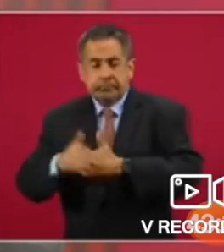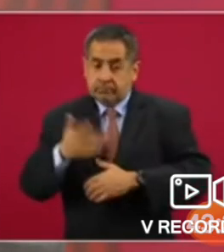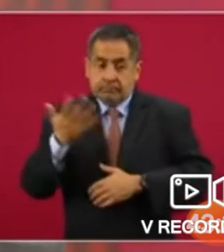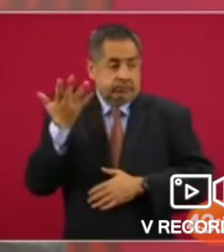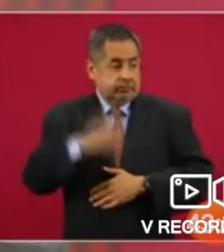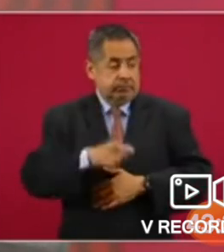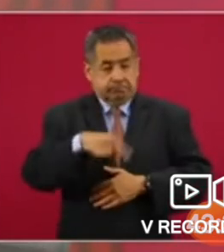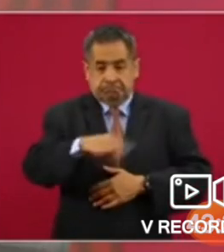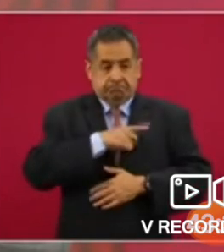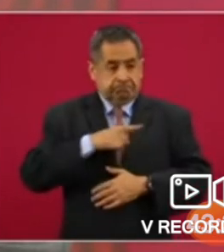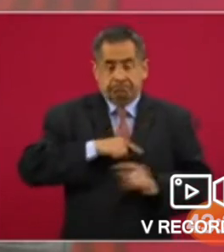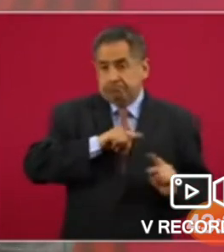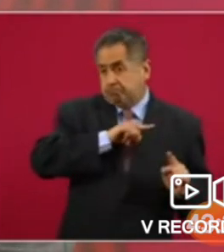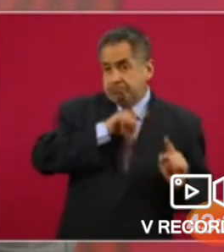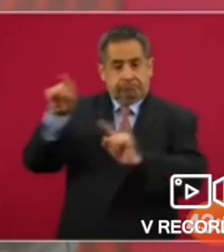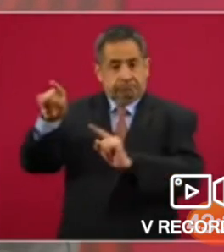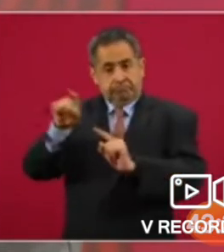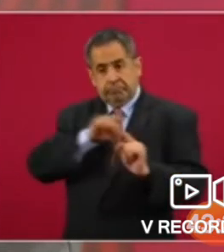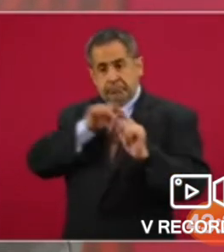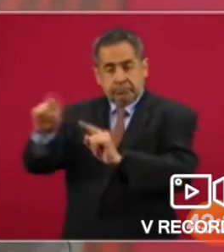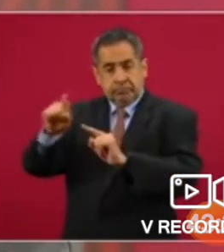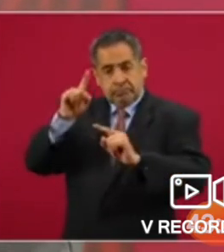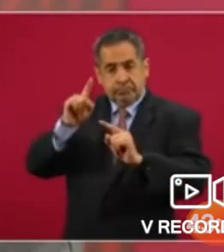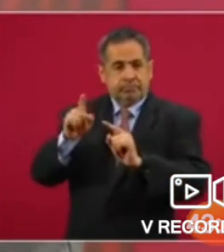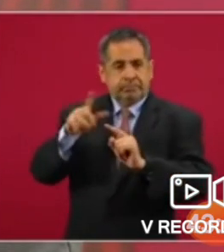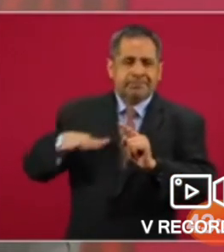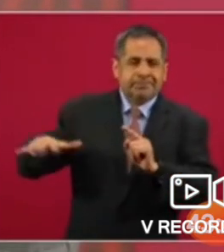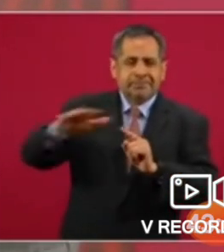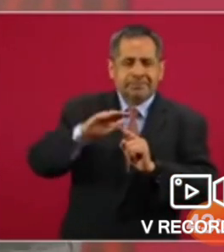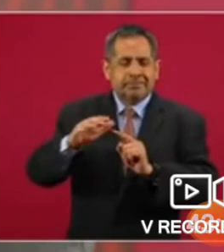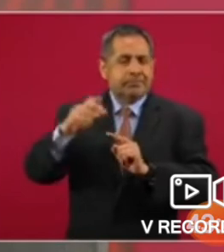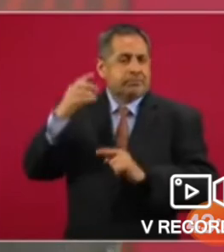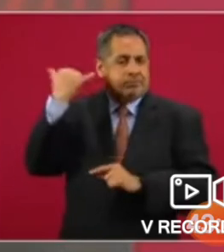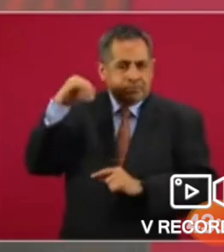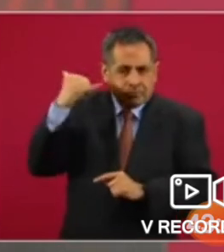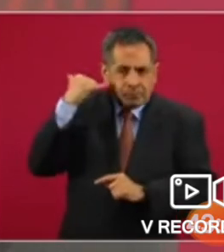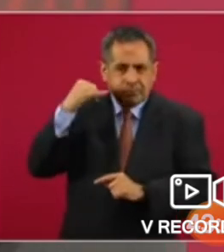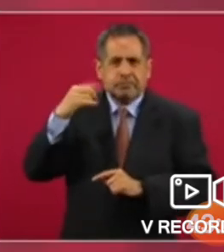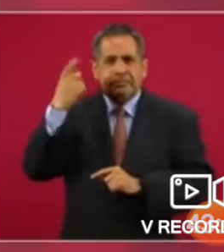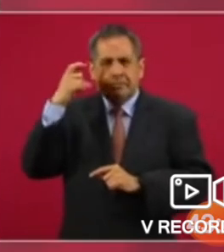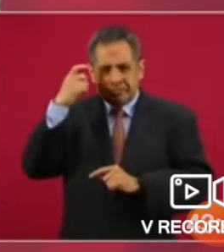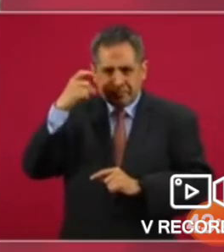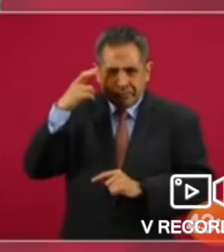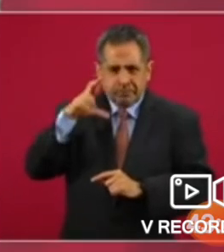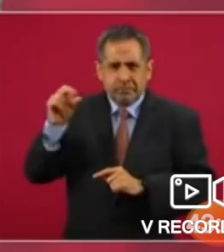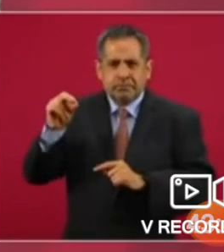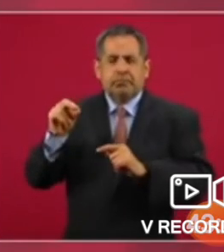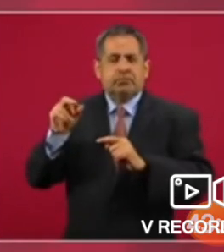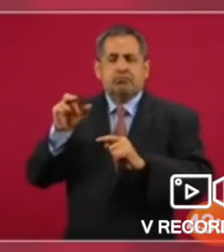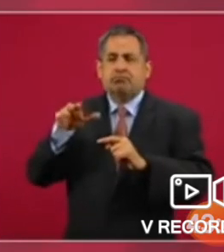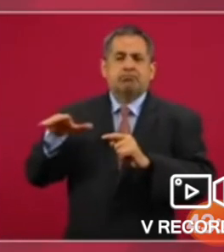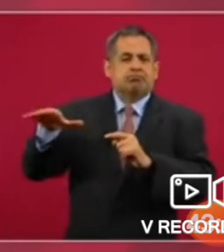movilicen hacia la península, hacia Yucatán y Quintana